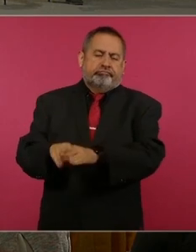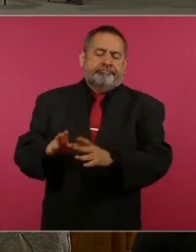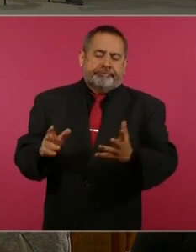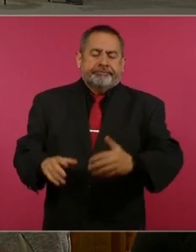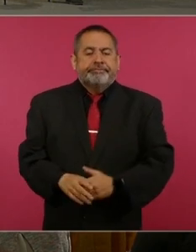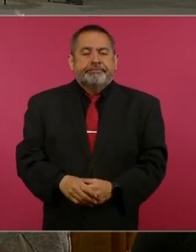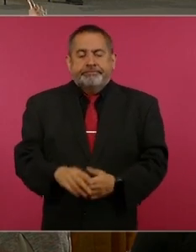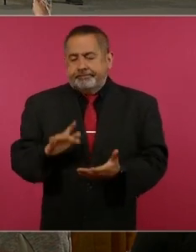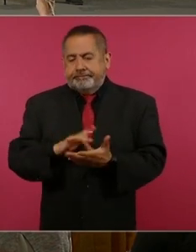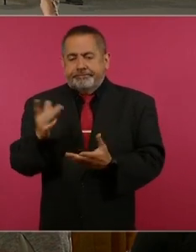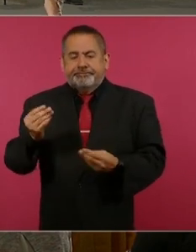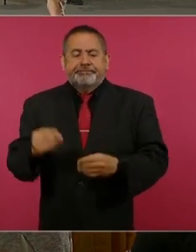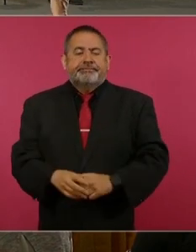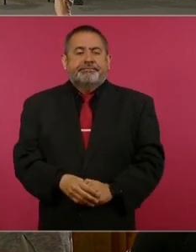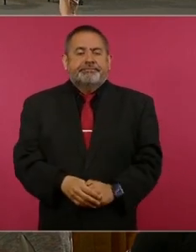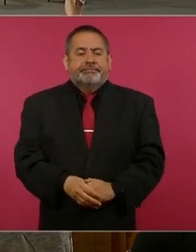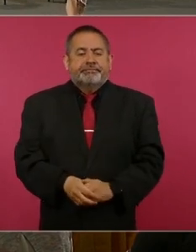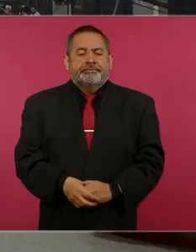gracias.